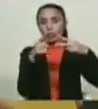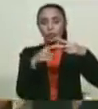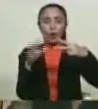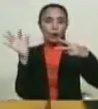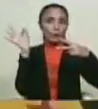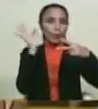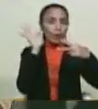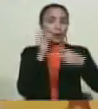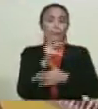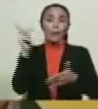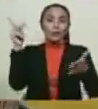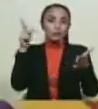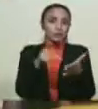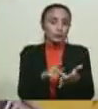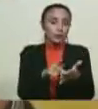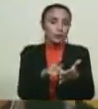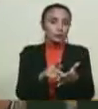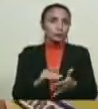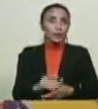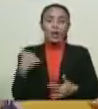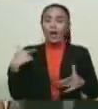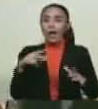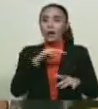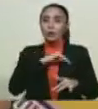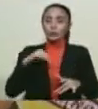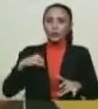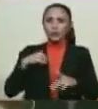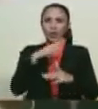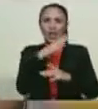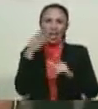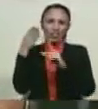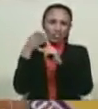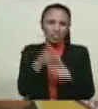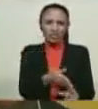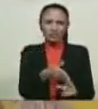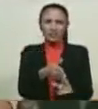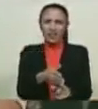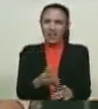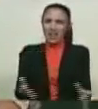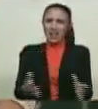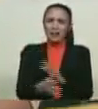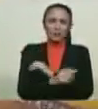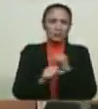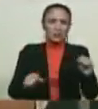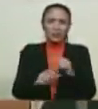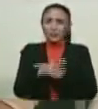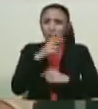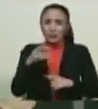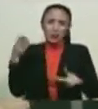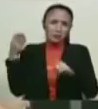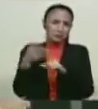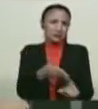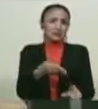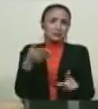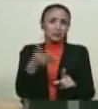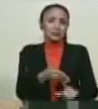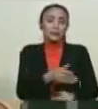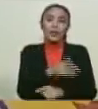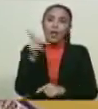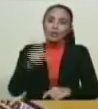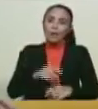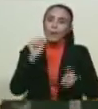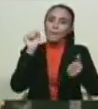Pérez participaron para que nosotros fuéramos humillados de la manera más cruel, donde también estuvo